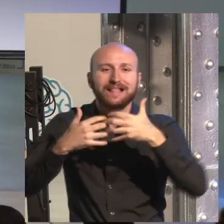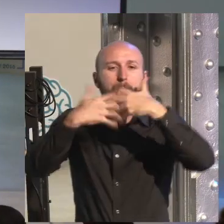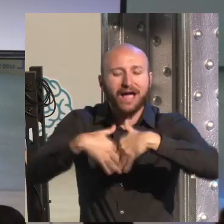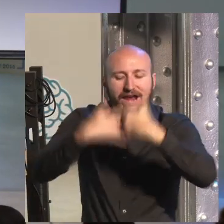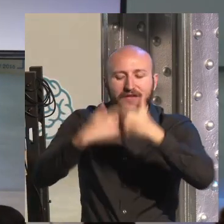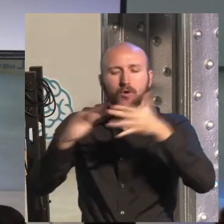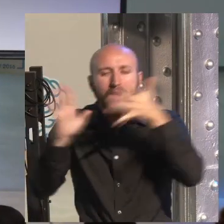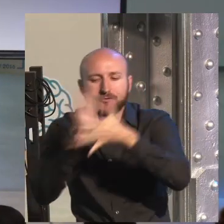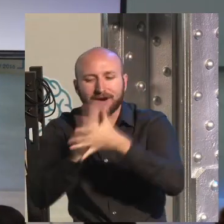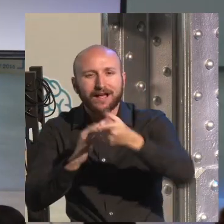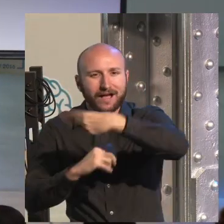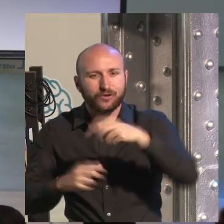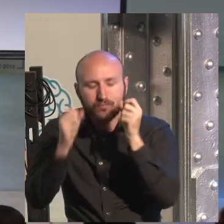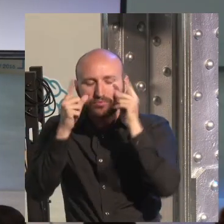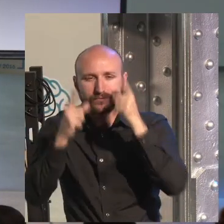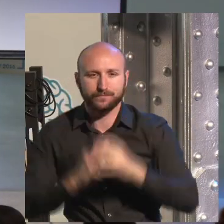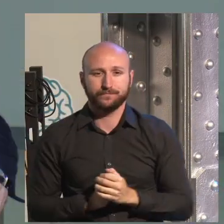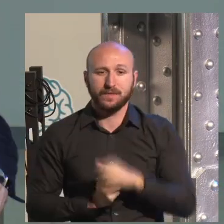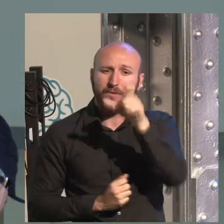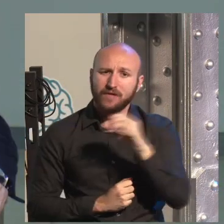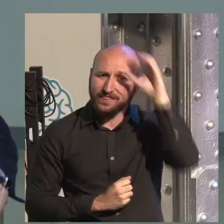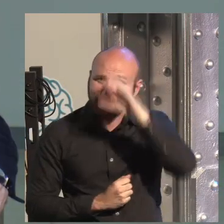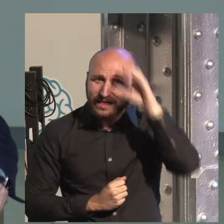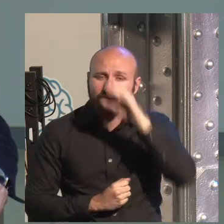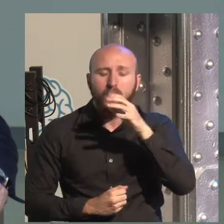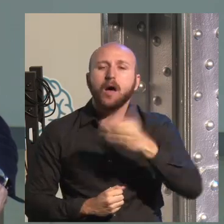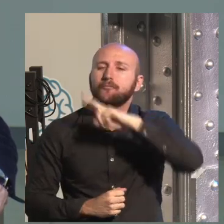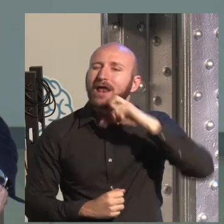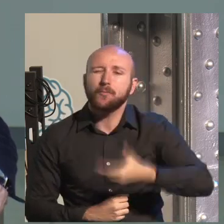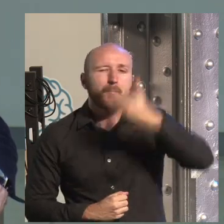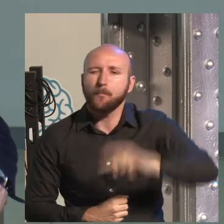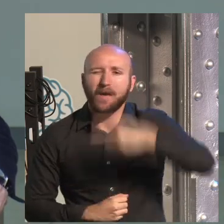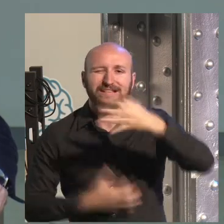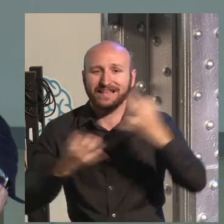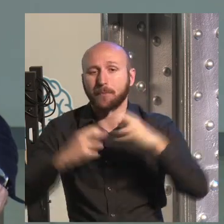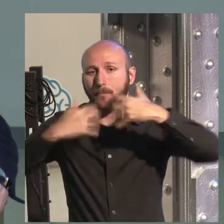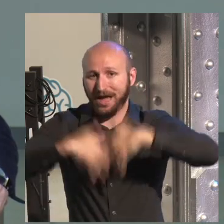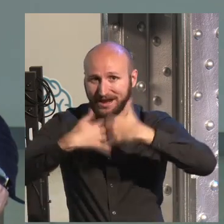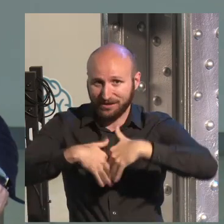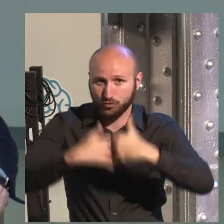explica. Para un científico lo que importa es el mecanismo. Es decir, hasta que no se conoce cuál es la ley